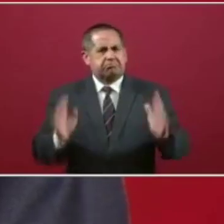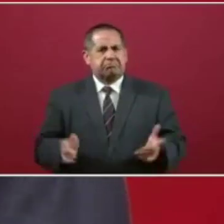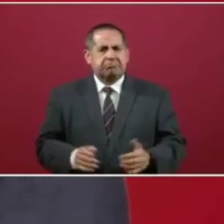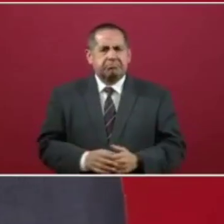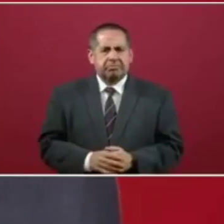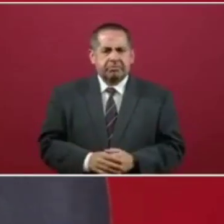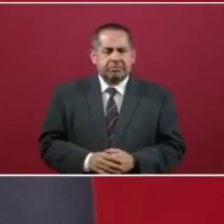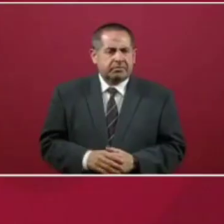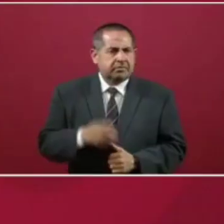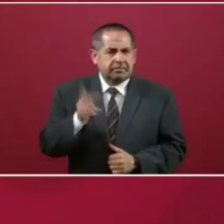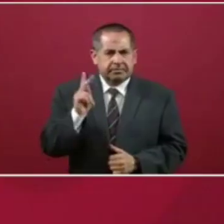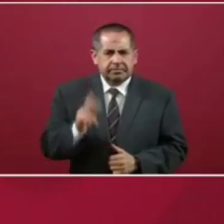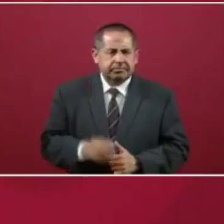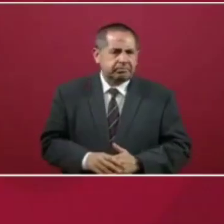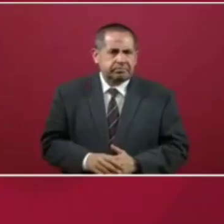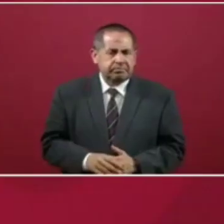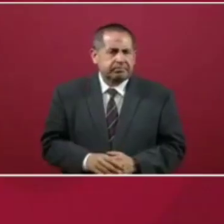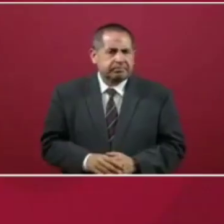pero